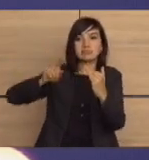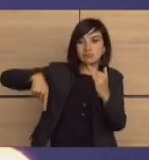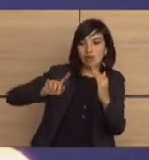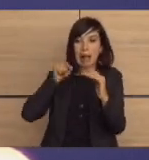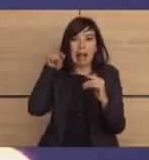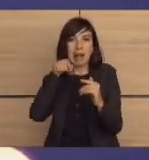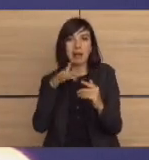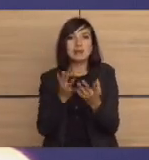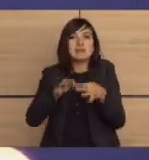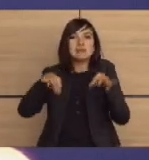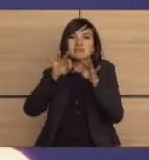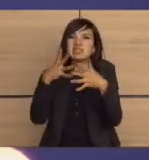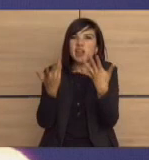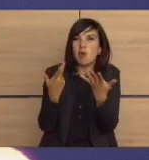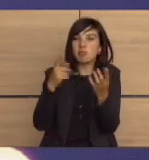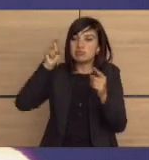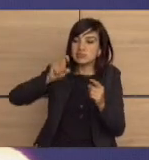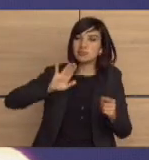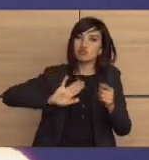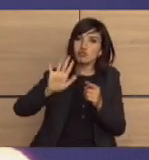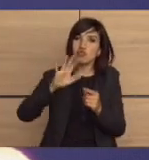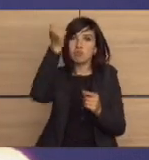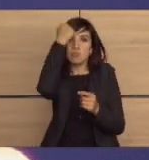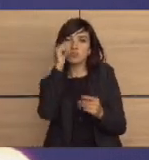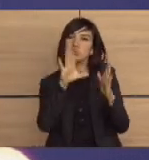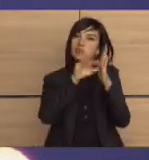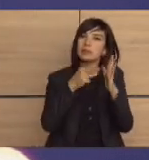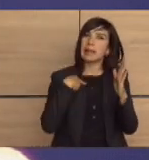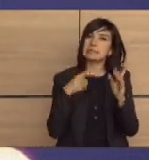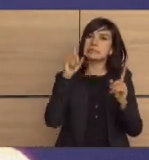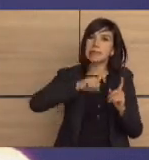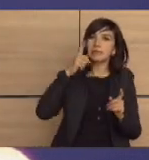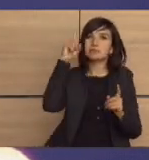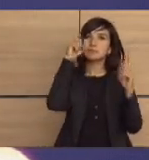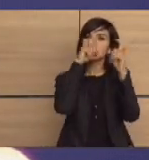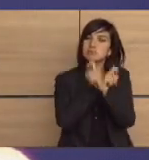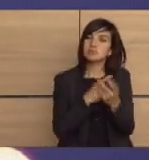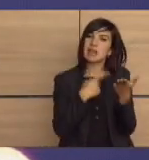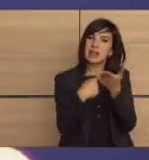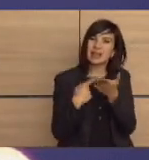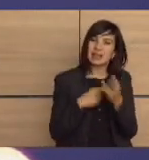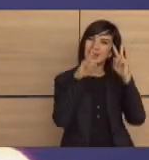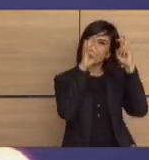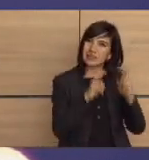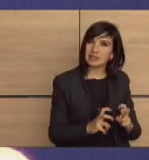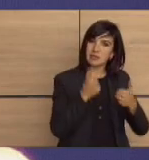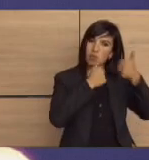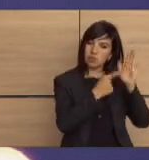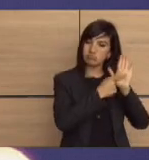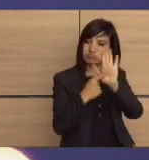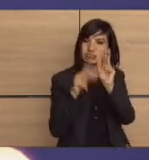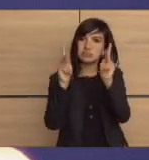los docentes de ciencias sociales hagan unas reflexiones en torno a qué es lo que quieren aprender los estudiantes, cómo